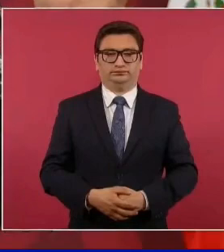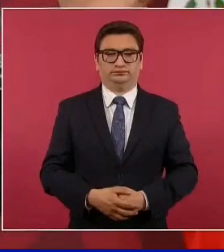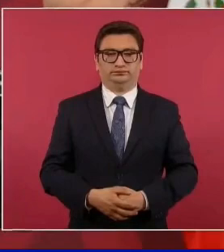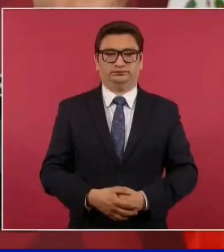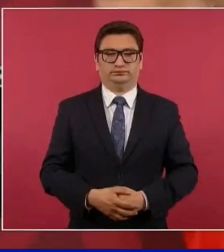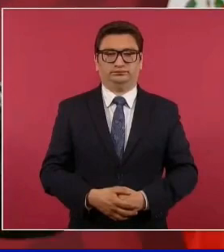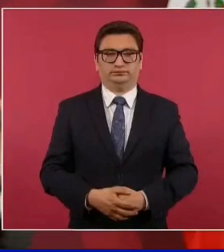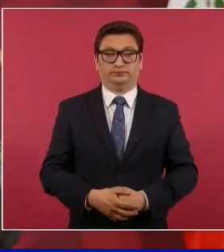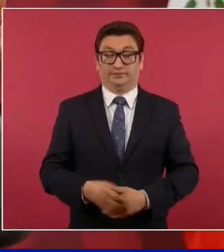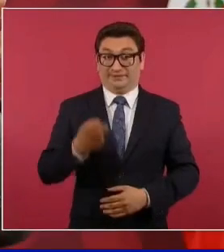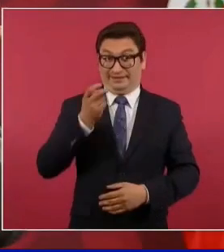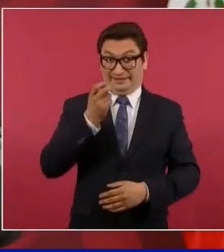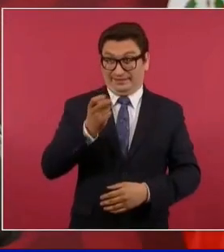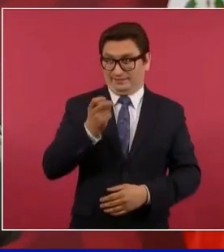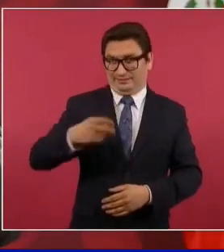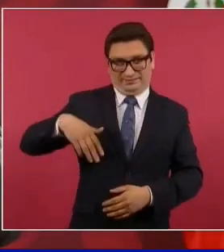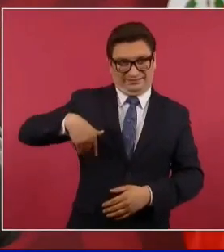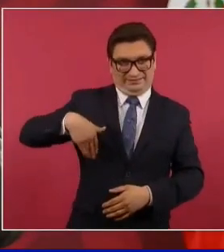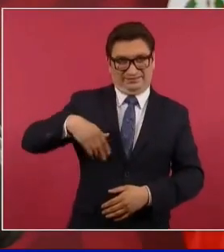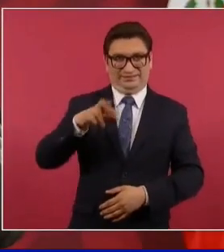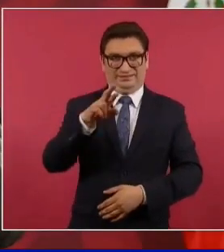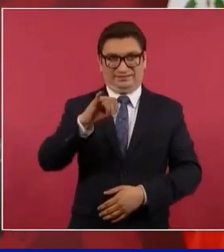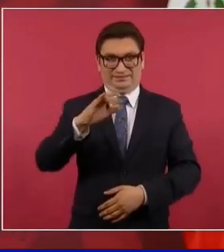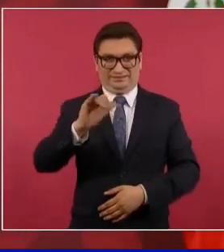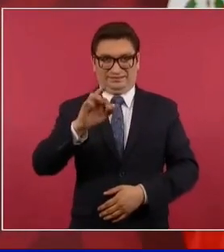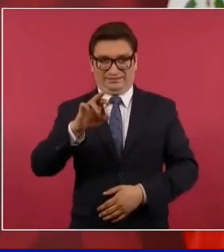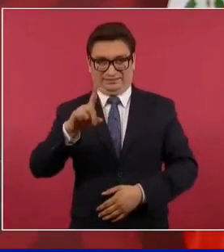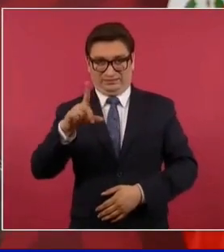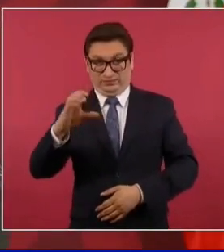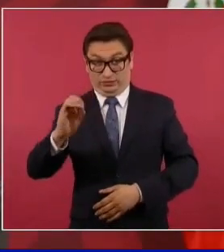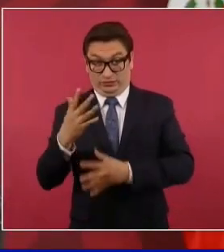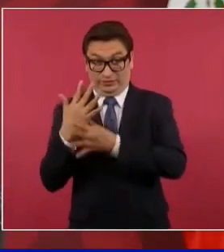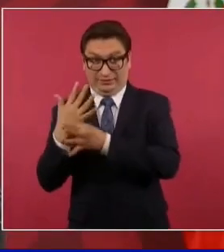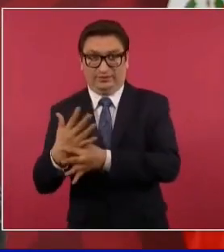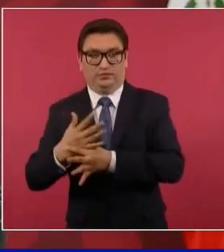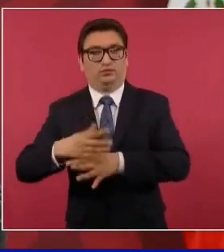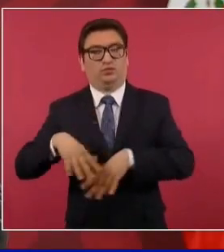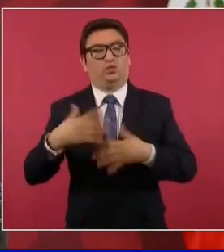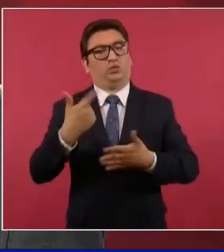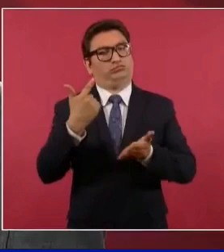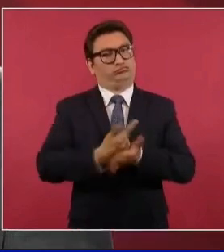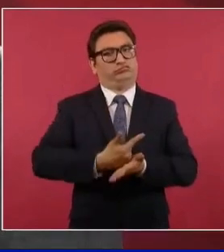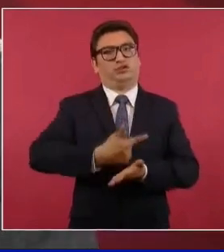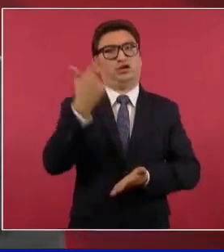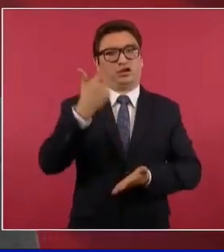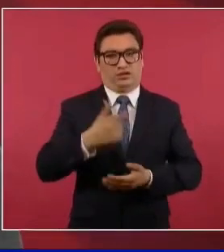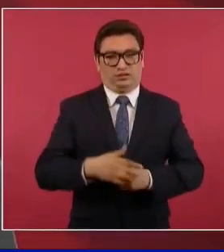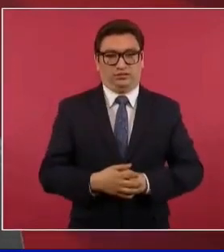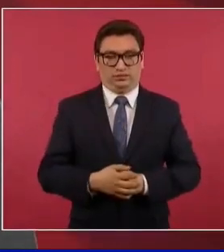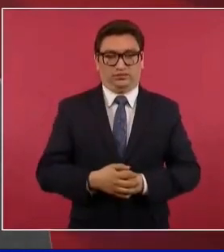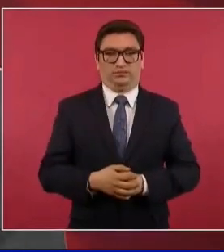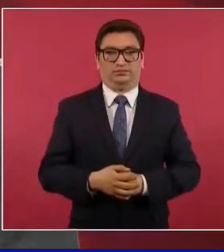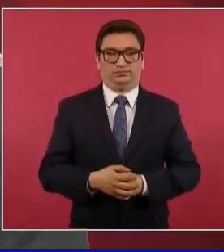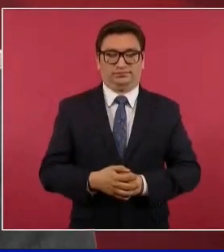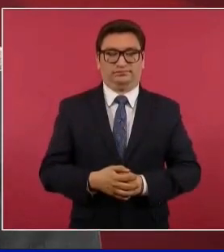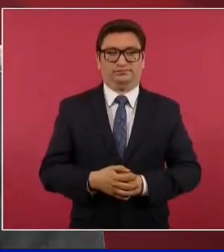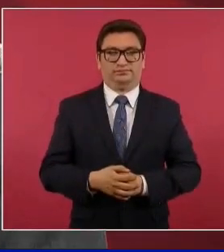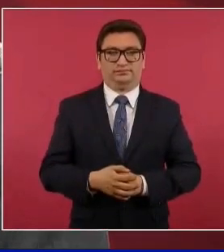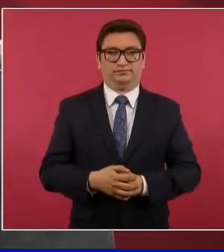como lo planteó aquí Ricardo, es gravísimo. Pero lo